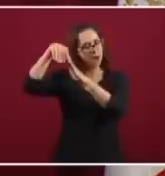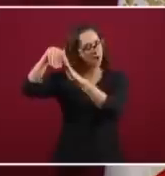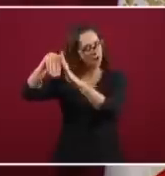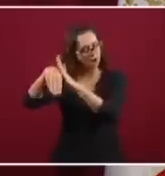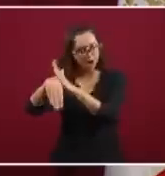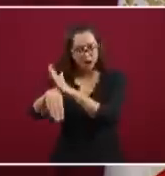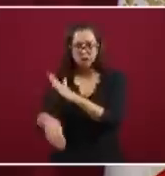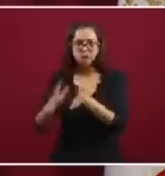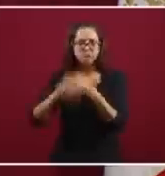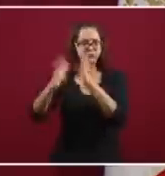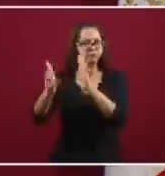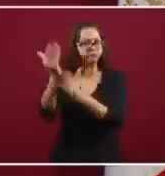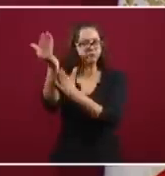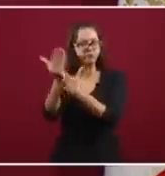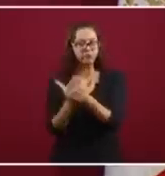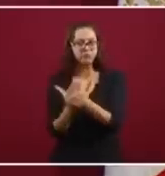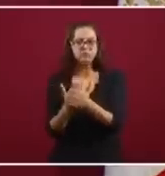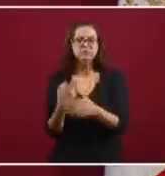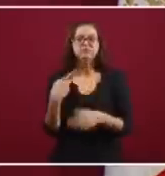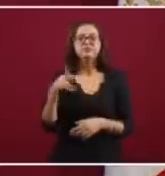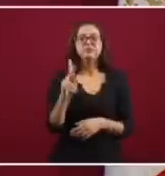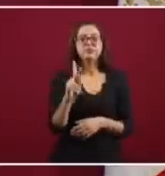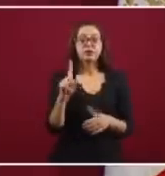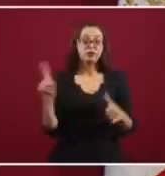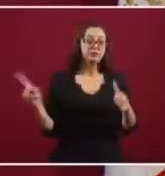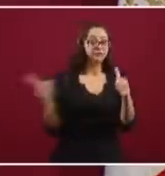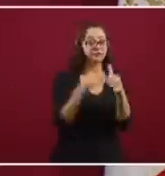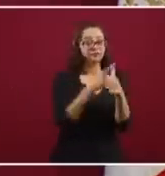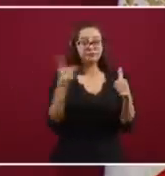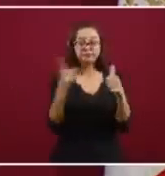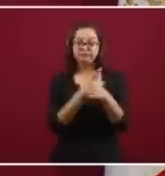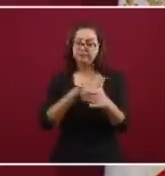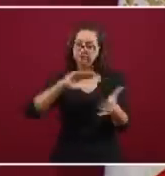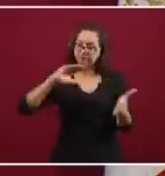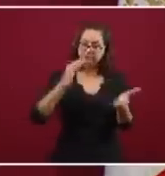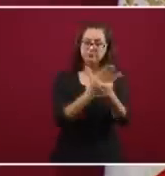pero lo primero era detener